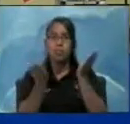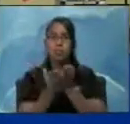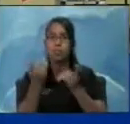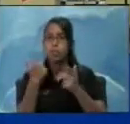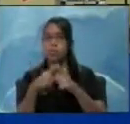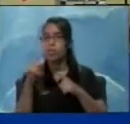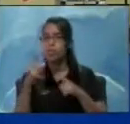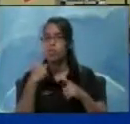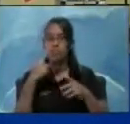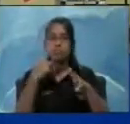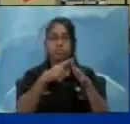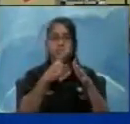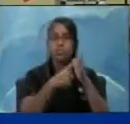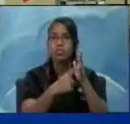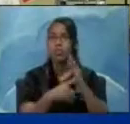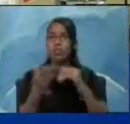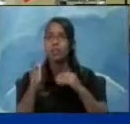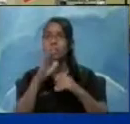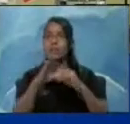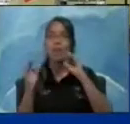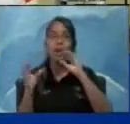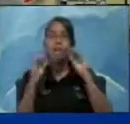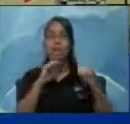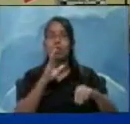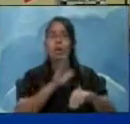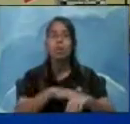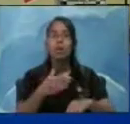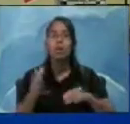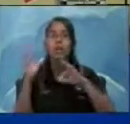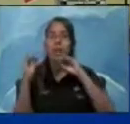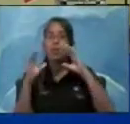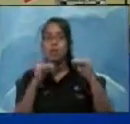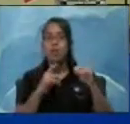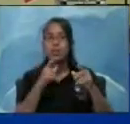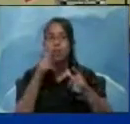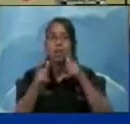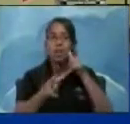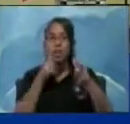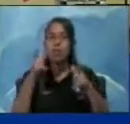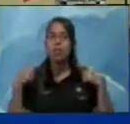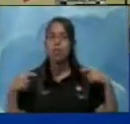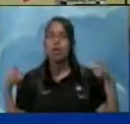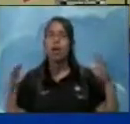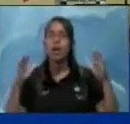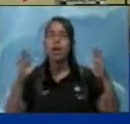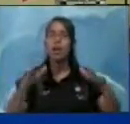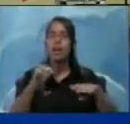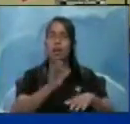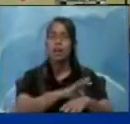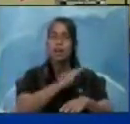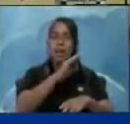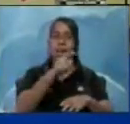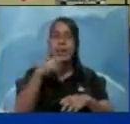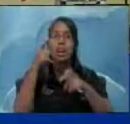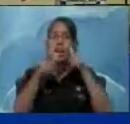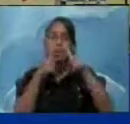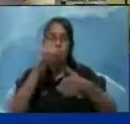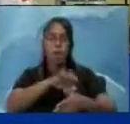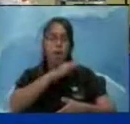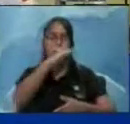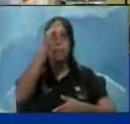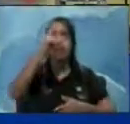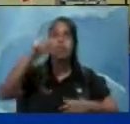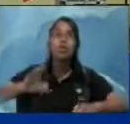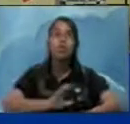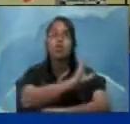decifrar lo que están hablando porque está hablando lenguas angélicas son lenguas espirituales lenguas del